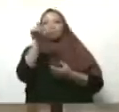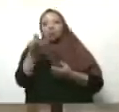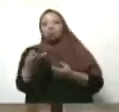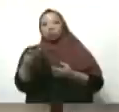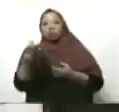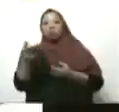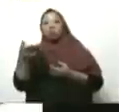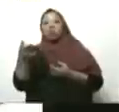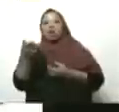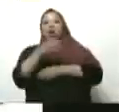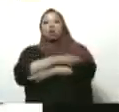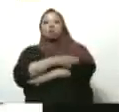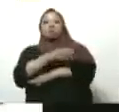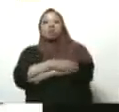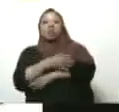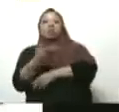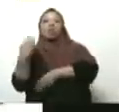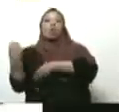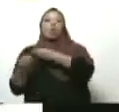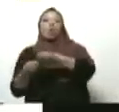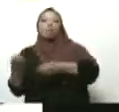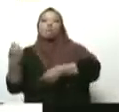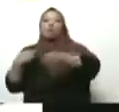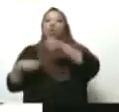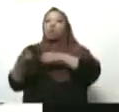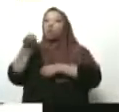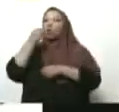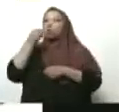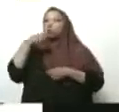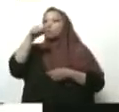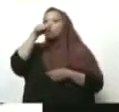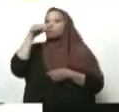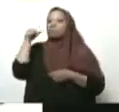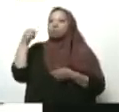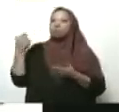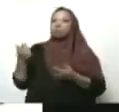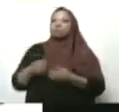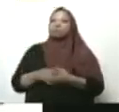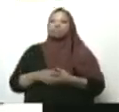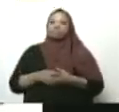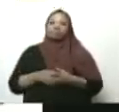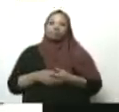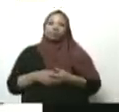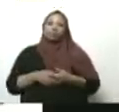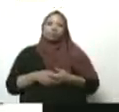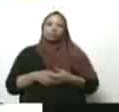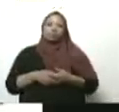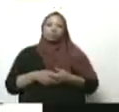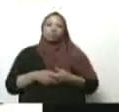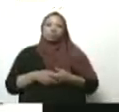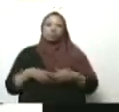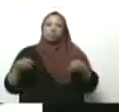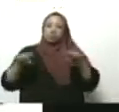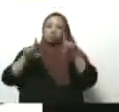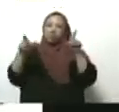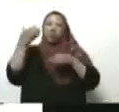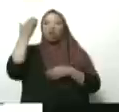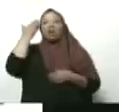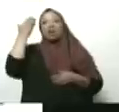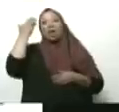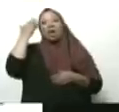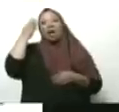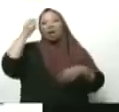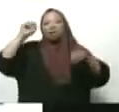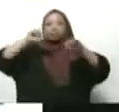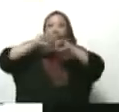el perfil del consumidor el perfil de consumidor tenemos que tener esto claro en esta campaña